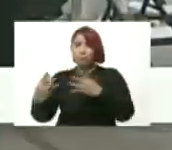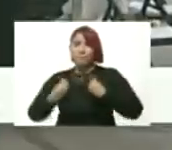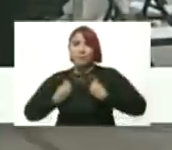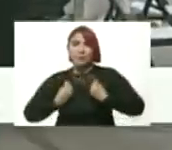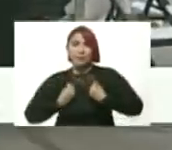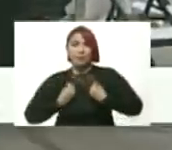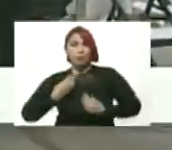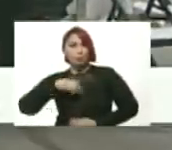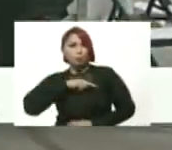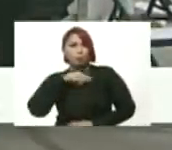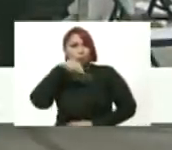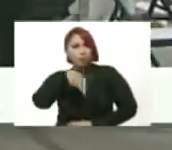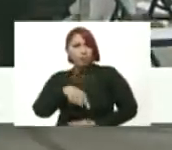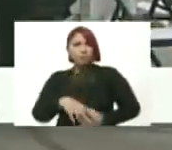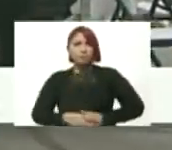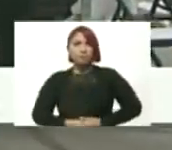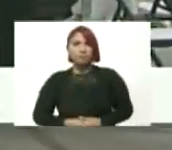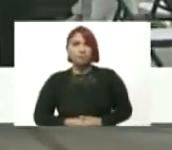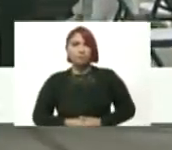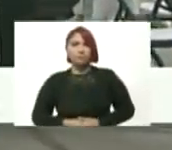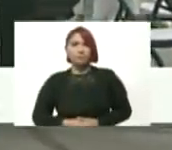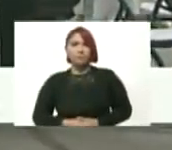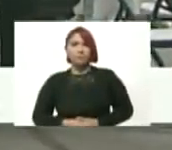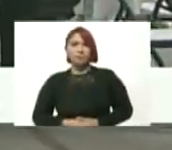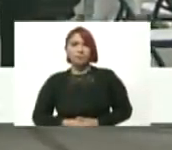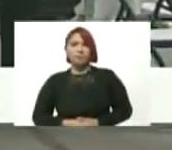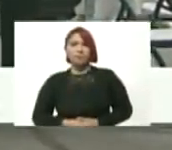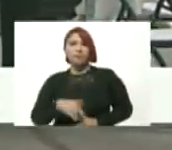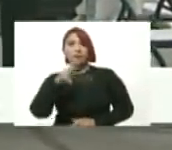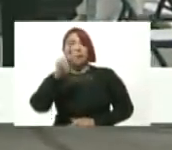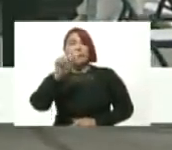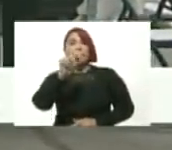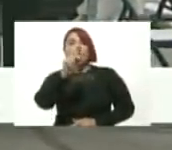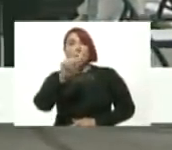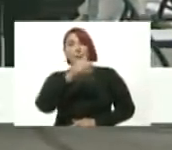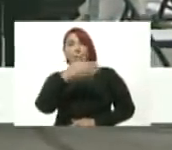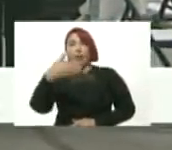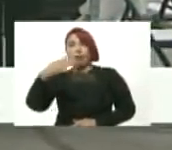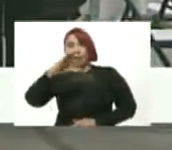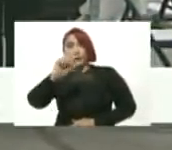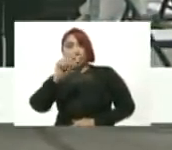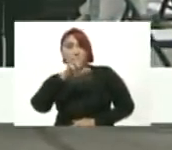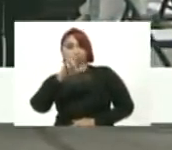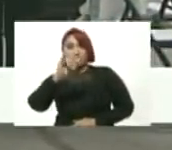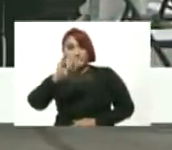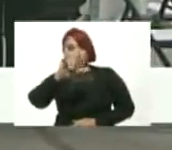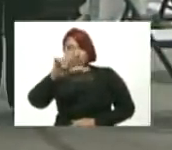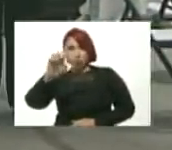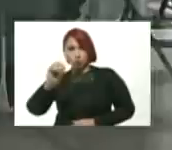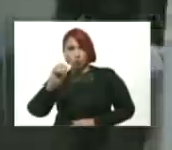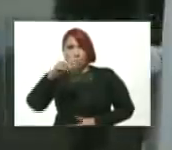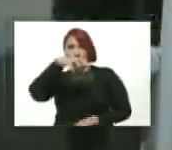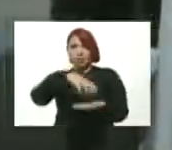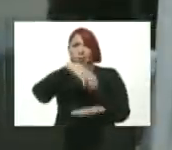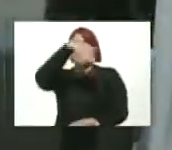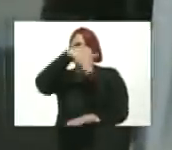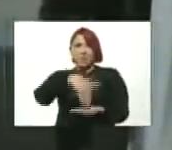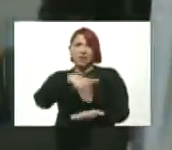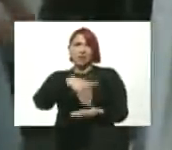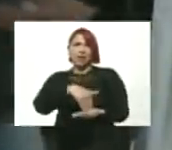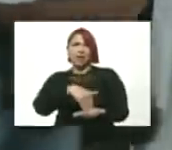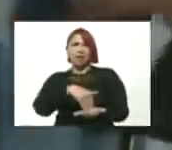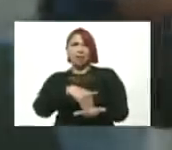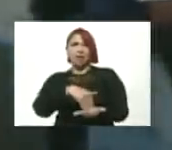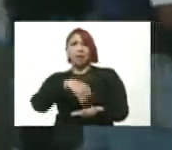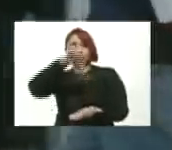estamos acá en el papá carrillo en el parque miranda del estado miranda justamente en un puesto de